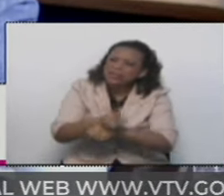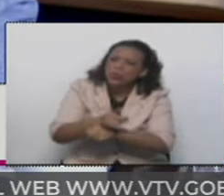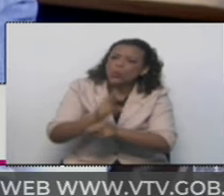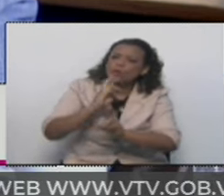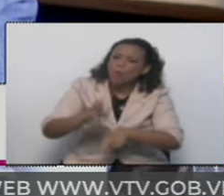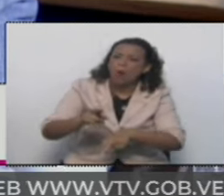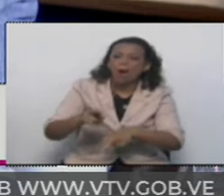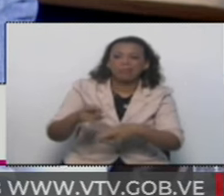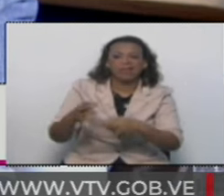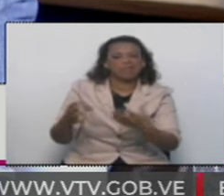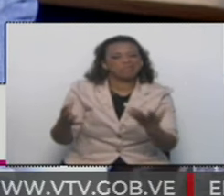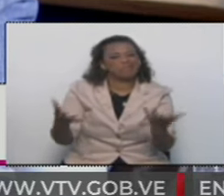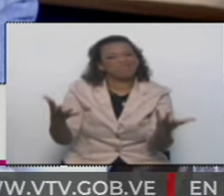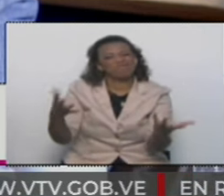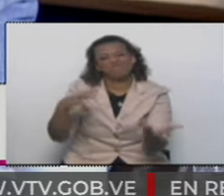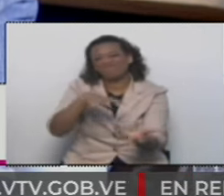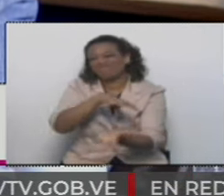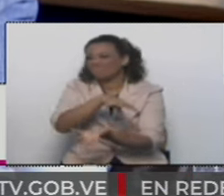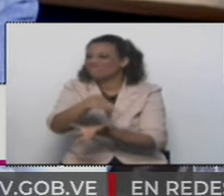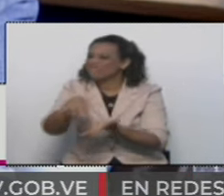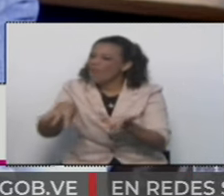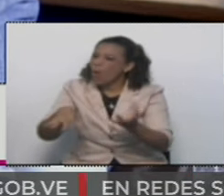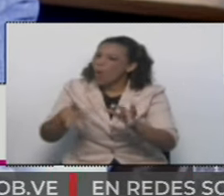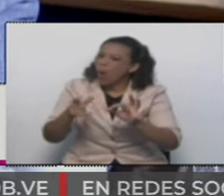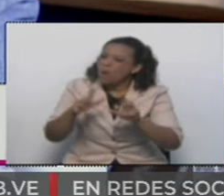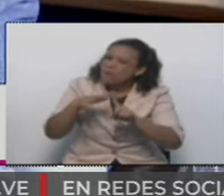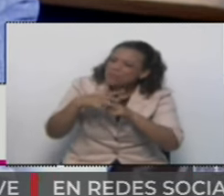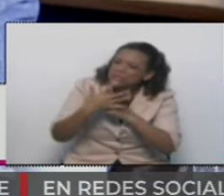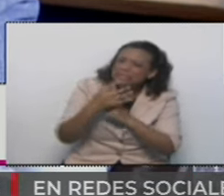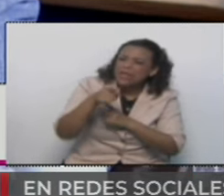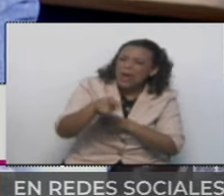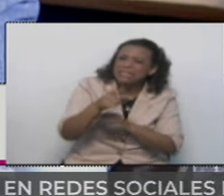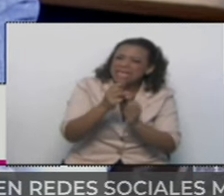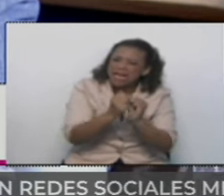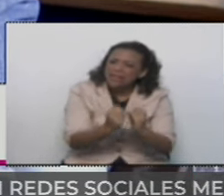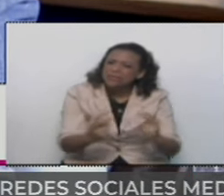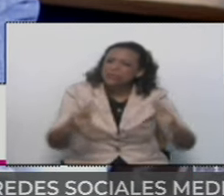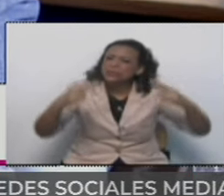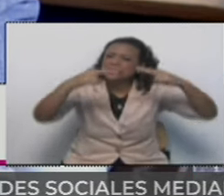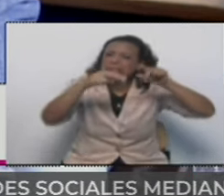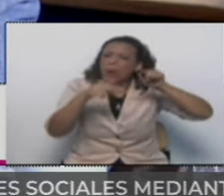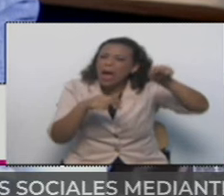vacío y en un proceso de